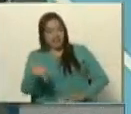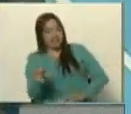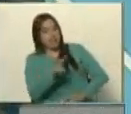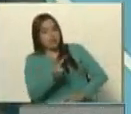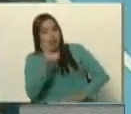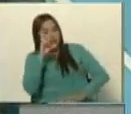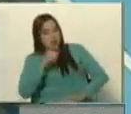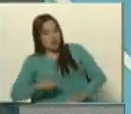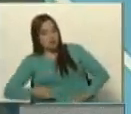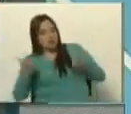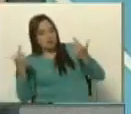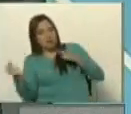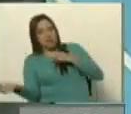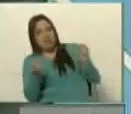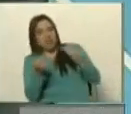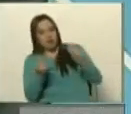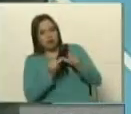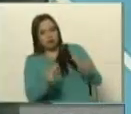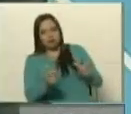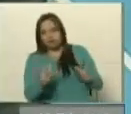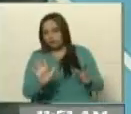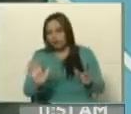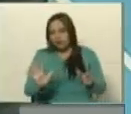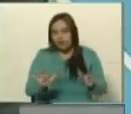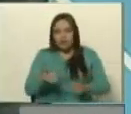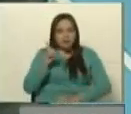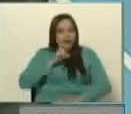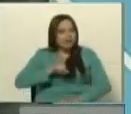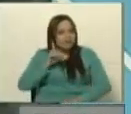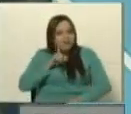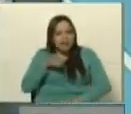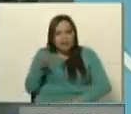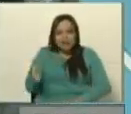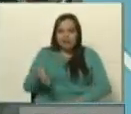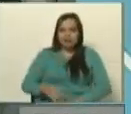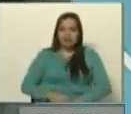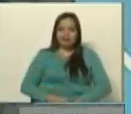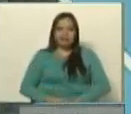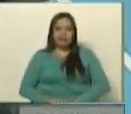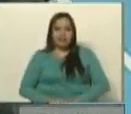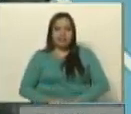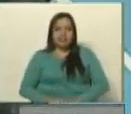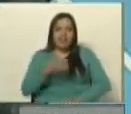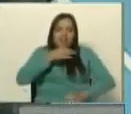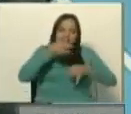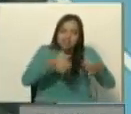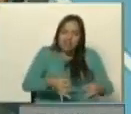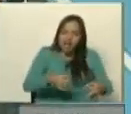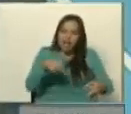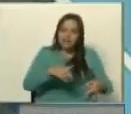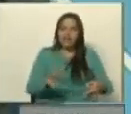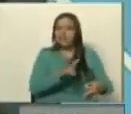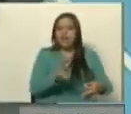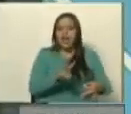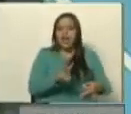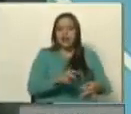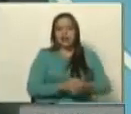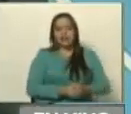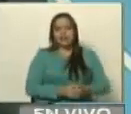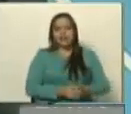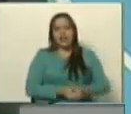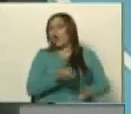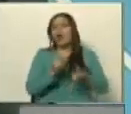dispuestos al diálogo permanente también es una ruta engañosa y negativa. La verdad es que si alguien o si de algún